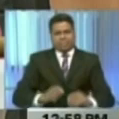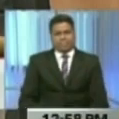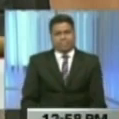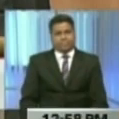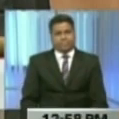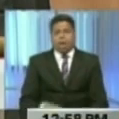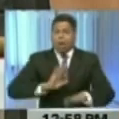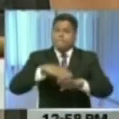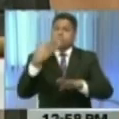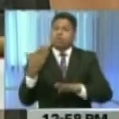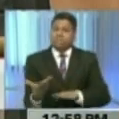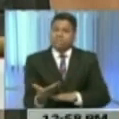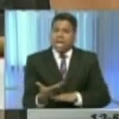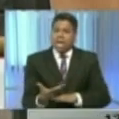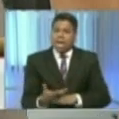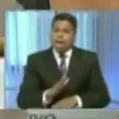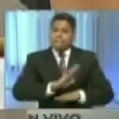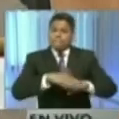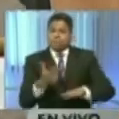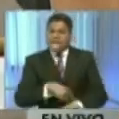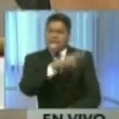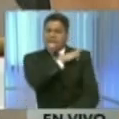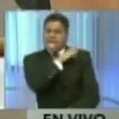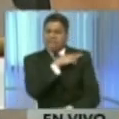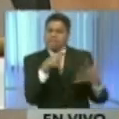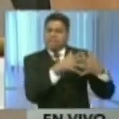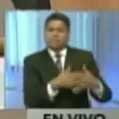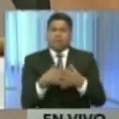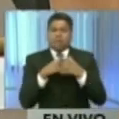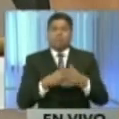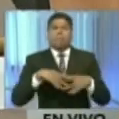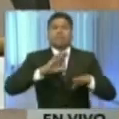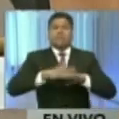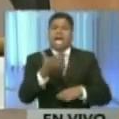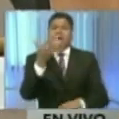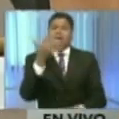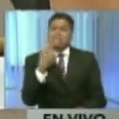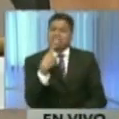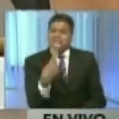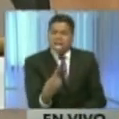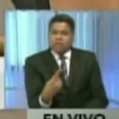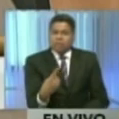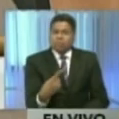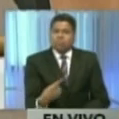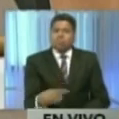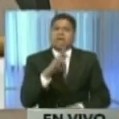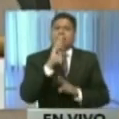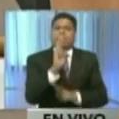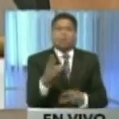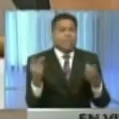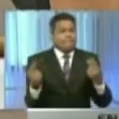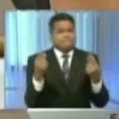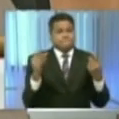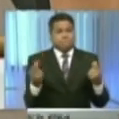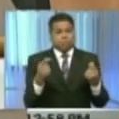porque sus dueños imperiales le habían prometido que iban a tener una resolución más pronta y